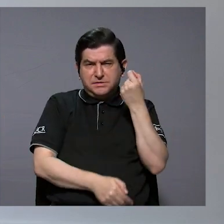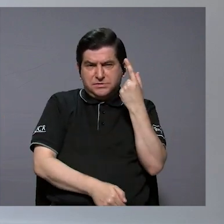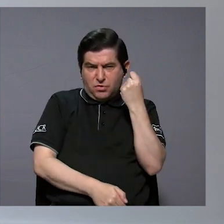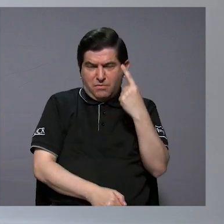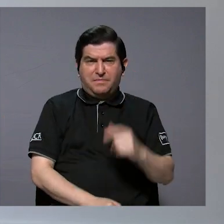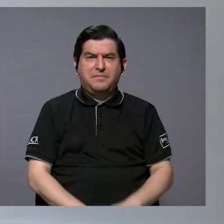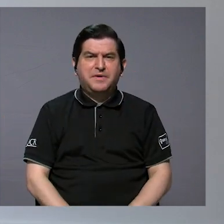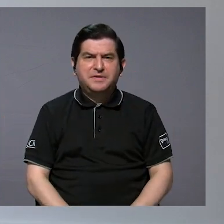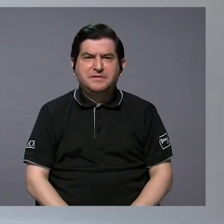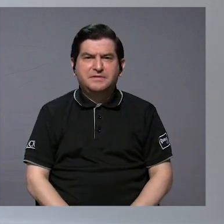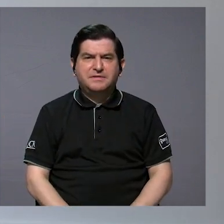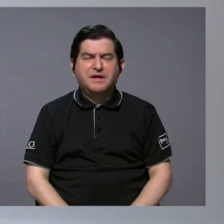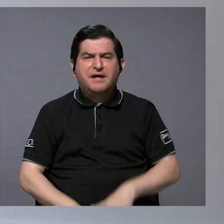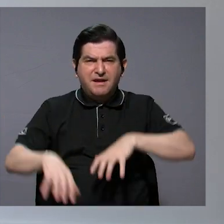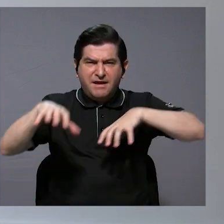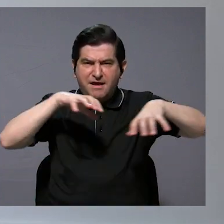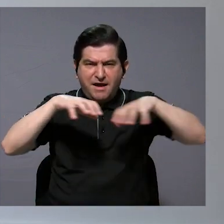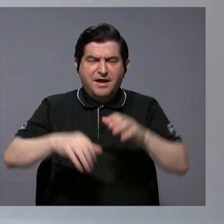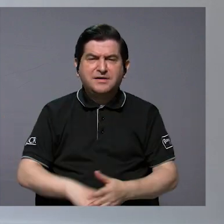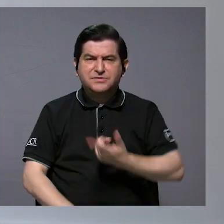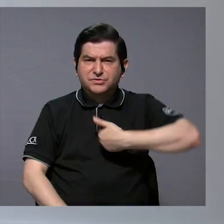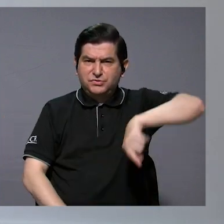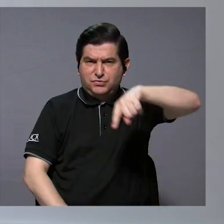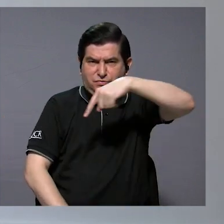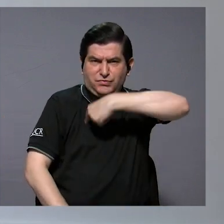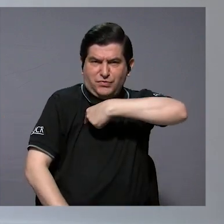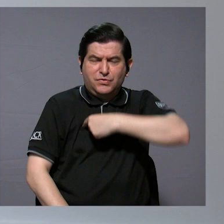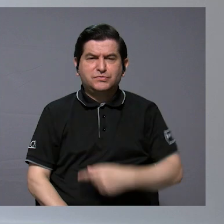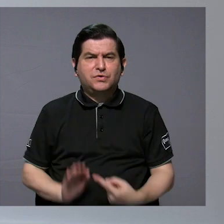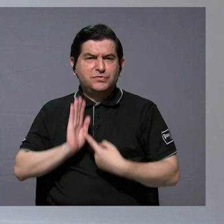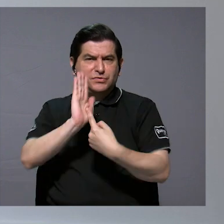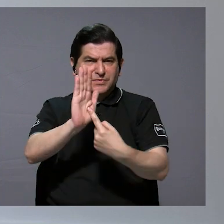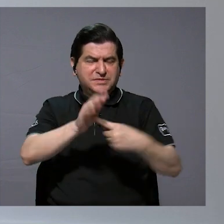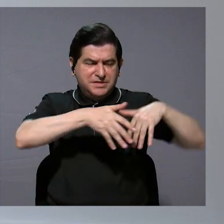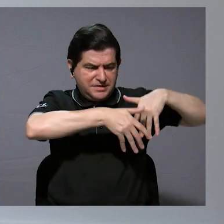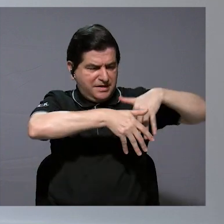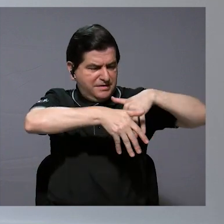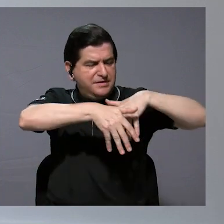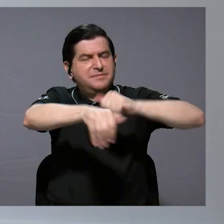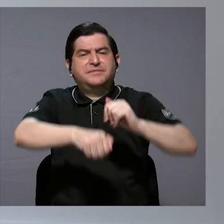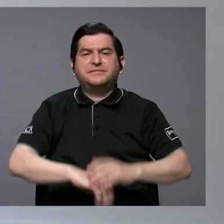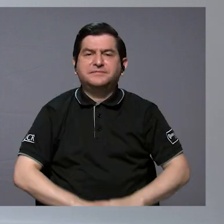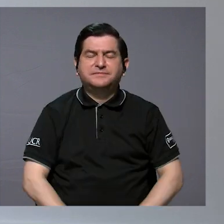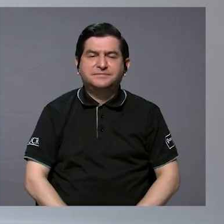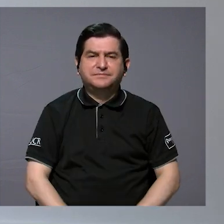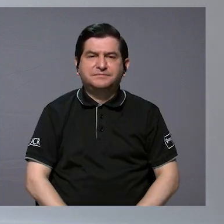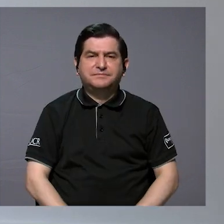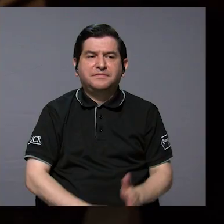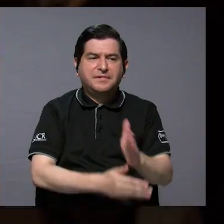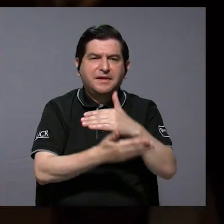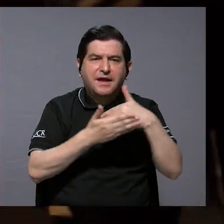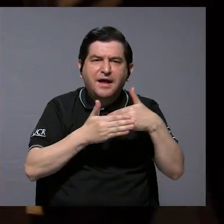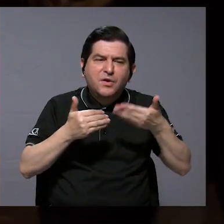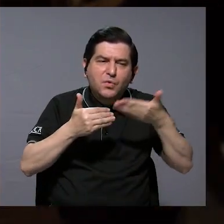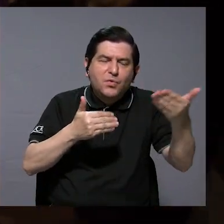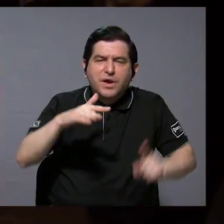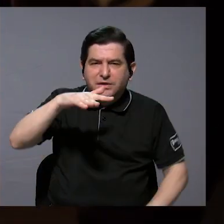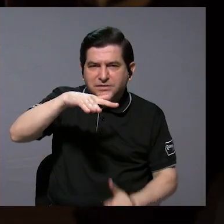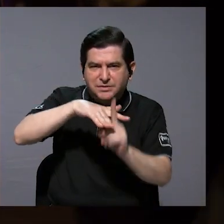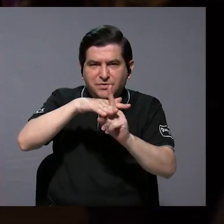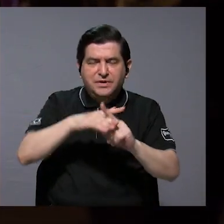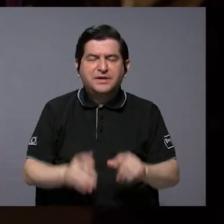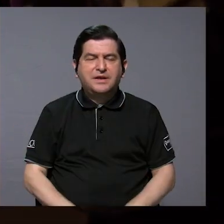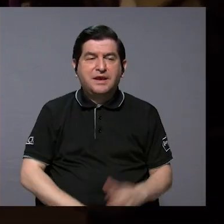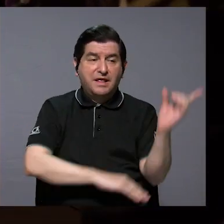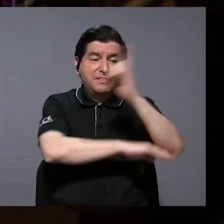meses antes, como para entender cuál era la acción que íbamos a presentar en la marcha específicamente. Entonces, algunas